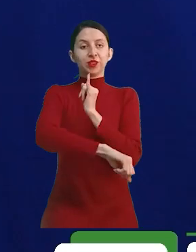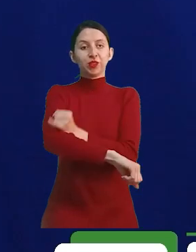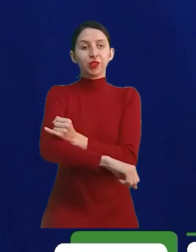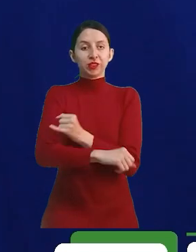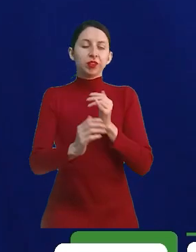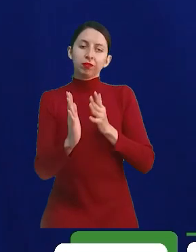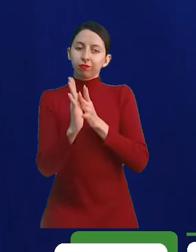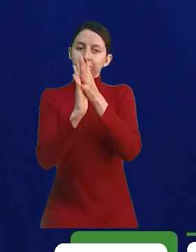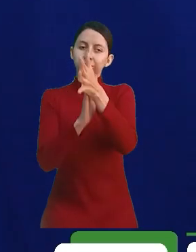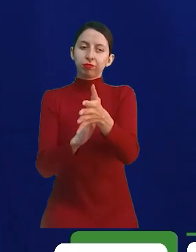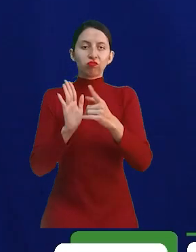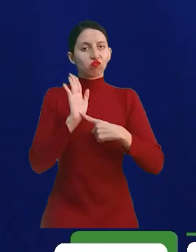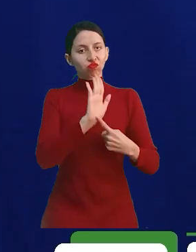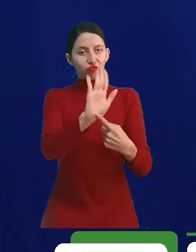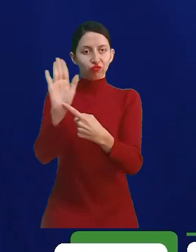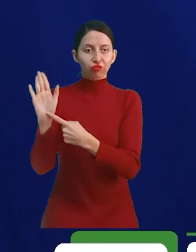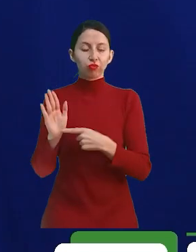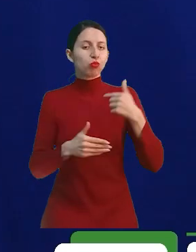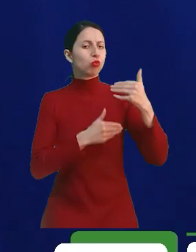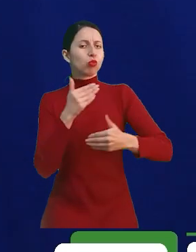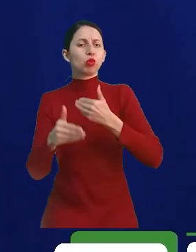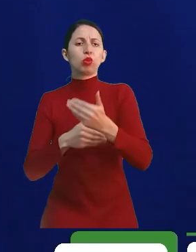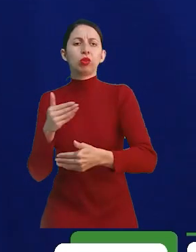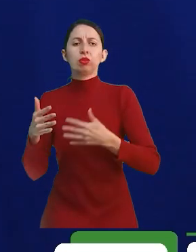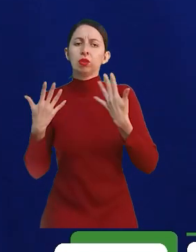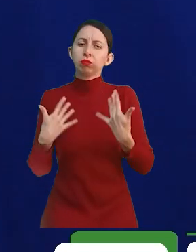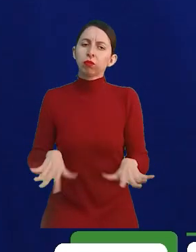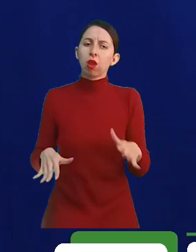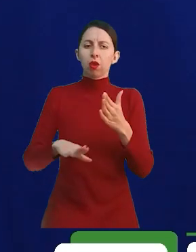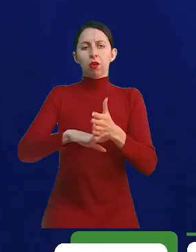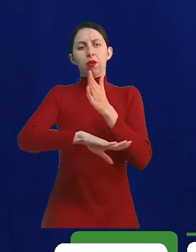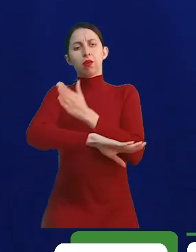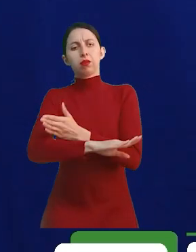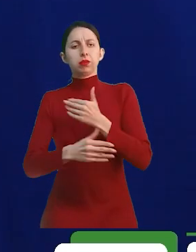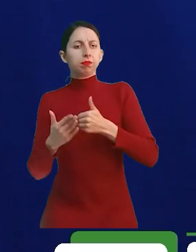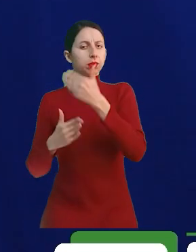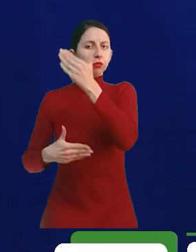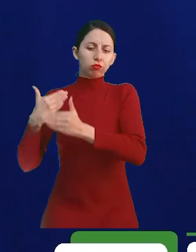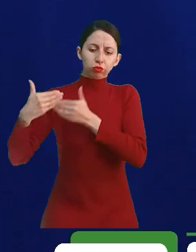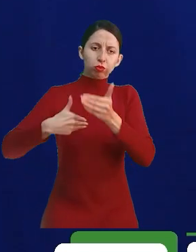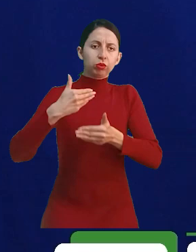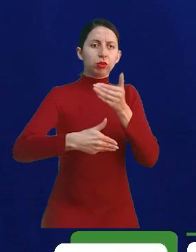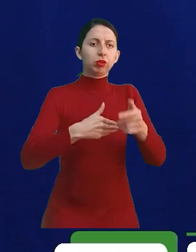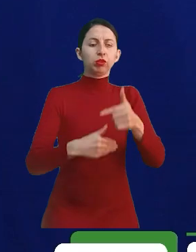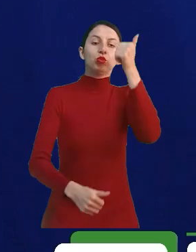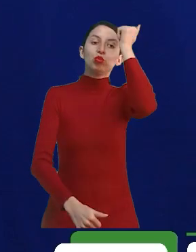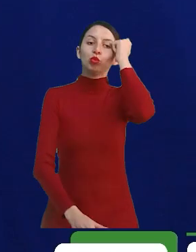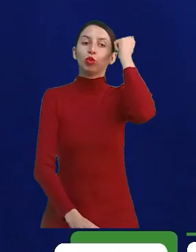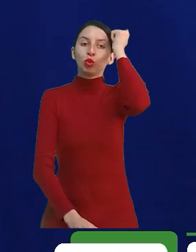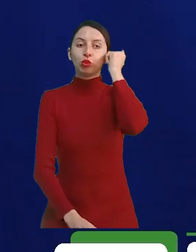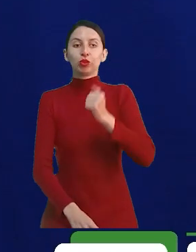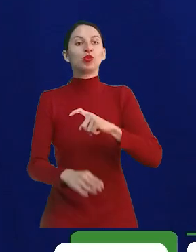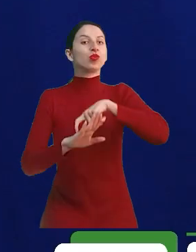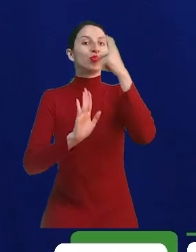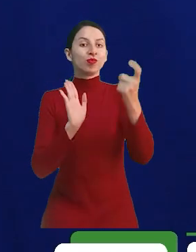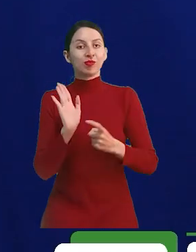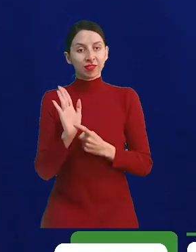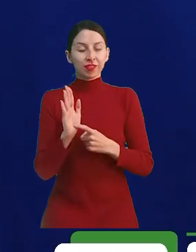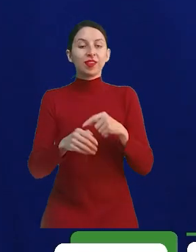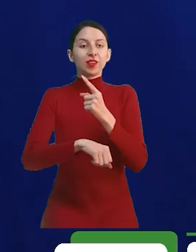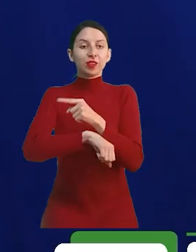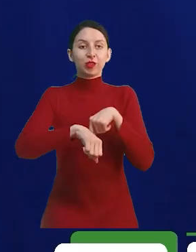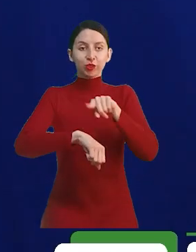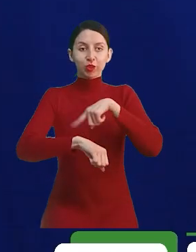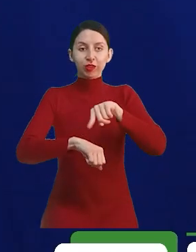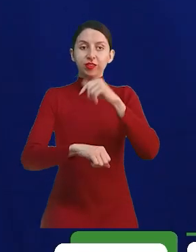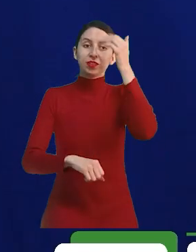institucionales para darles a conocer un proceso que venimos adelantando en la Facultad de Educación profesores